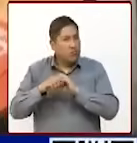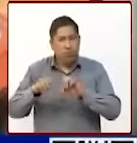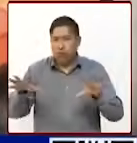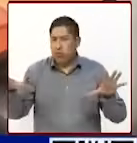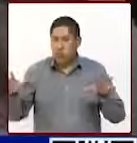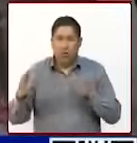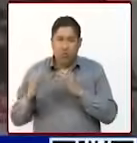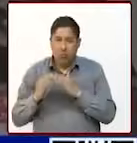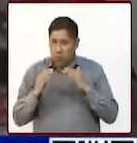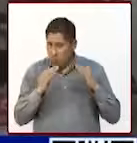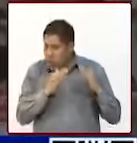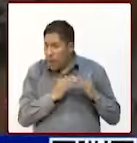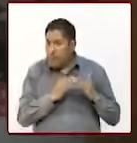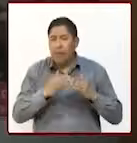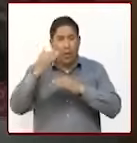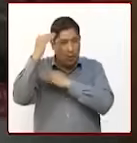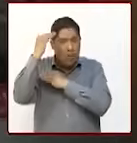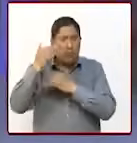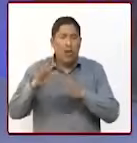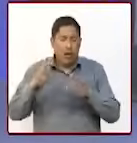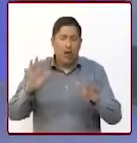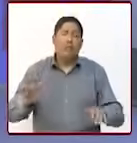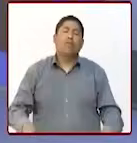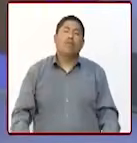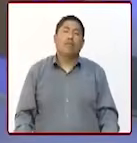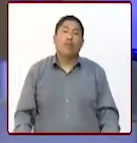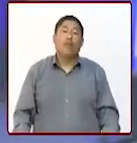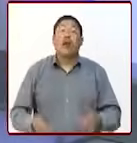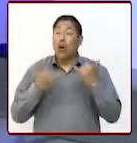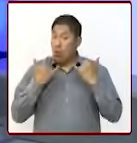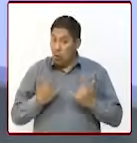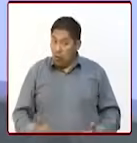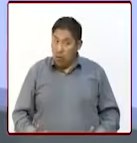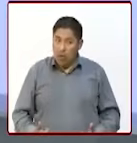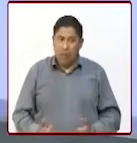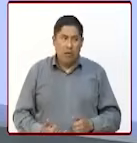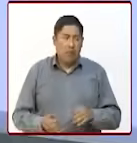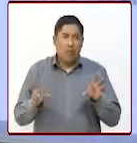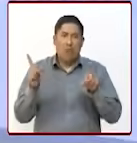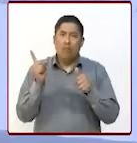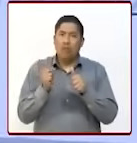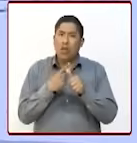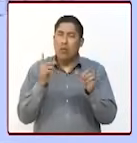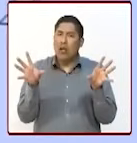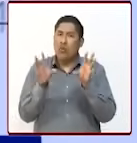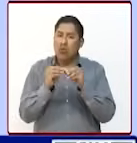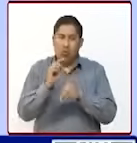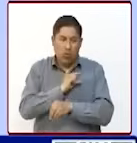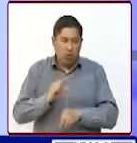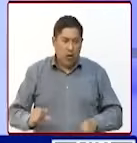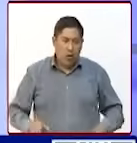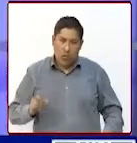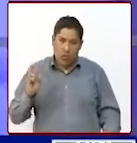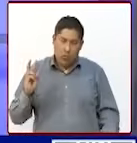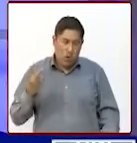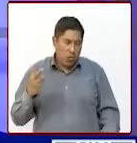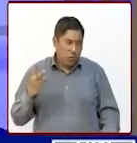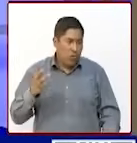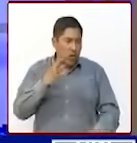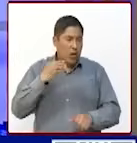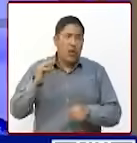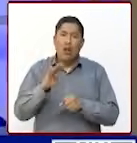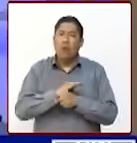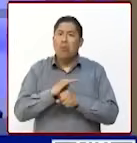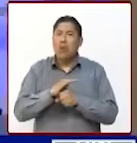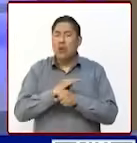a los diferentes municipios. Y en esta jornada tuvieron su primera reunión el gobernador en suplencia de Santa Cruz y también